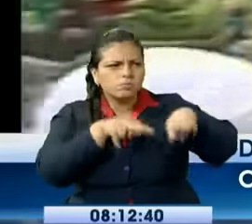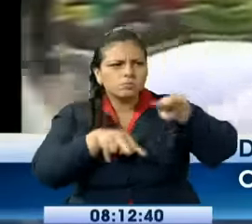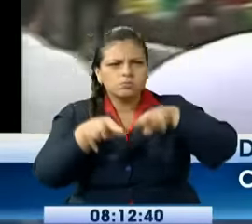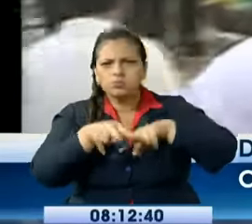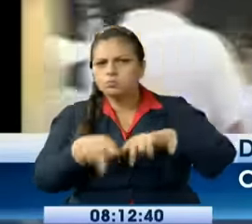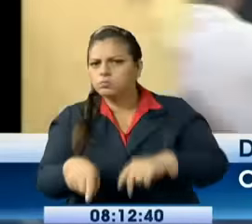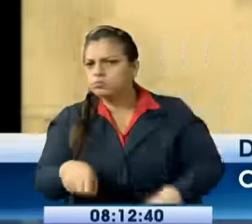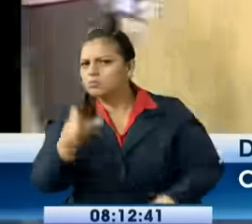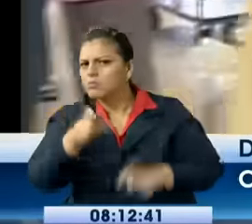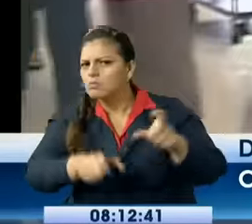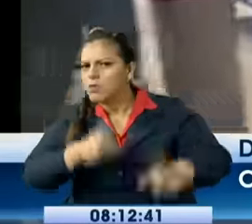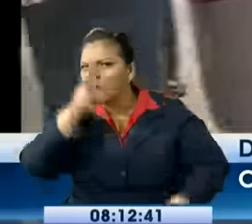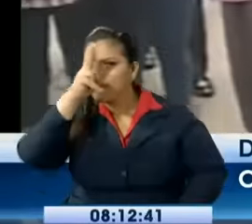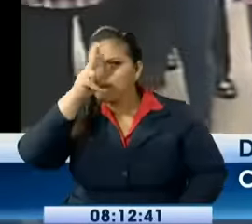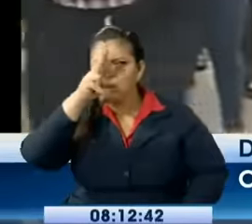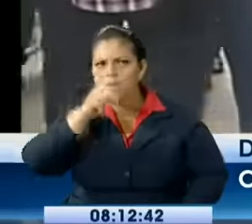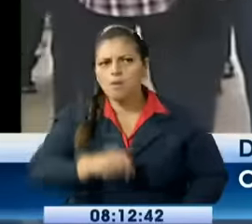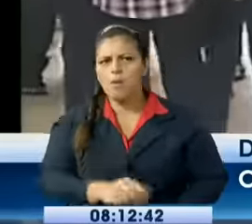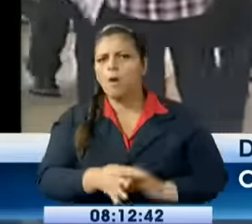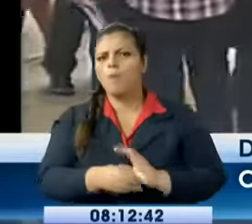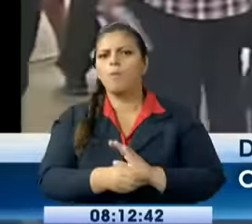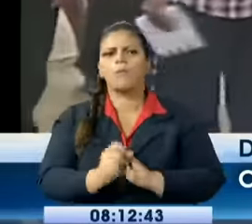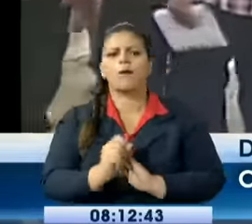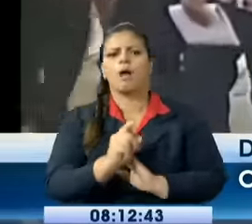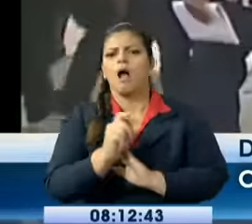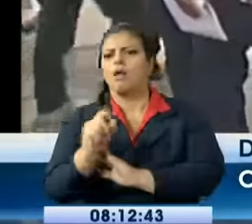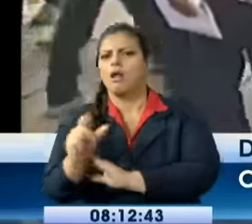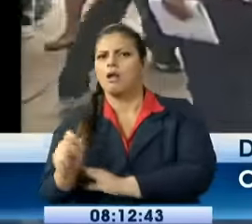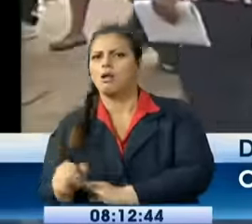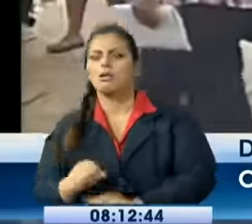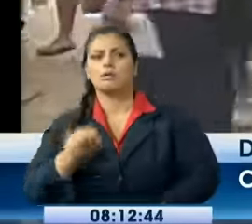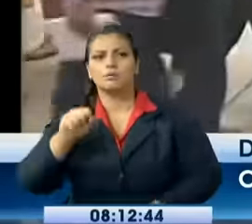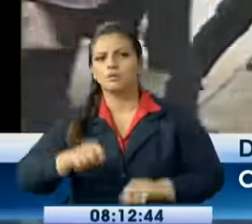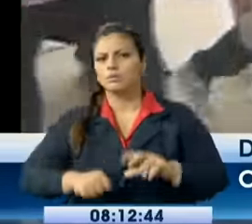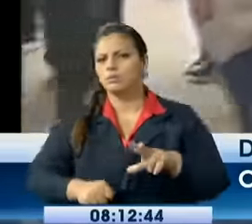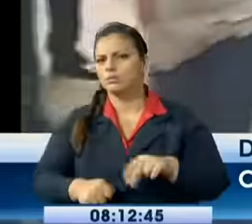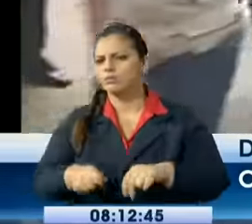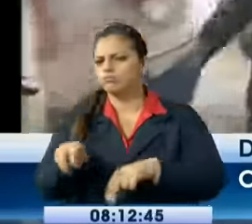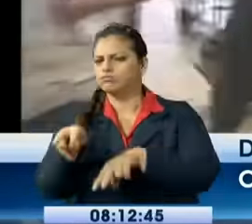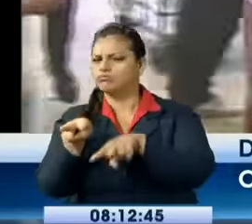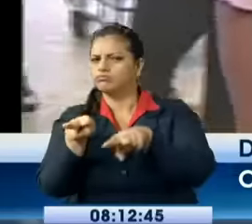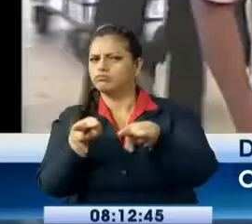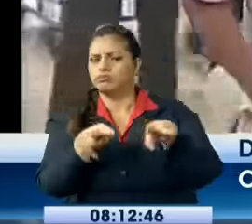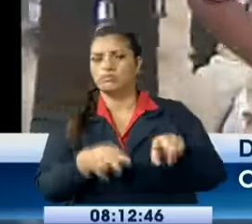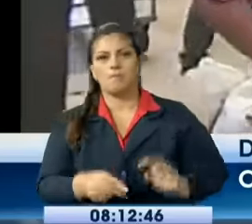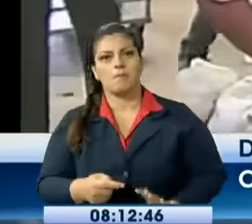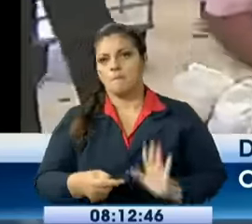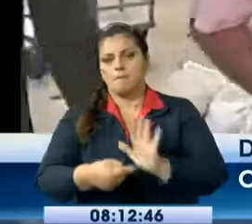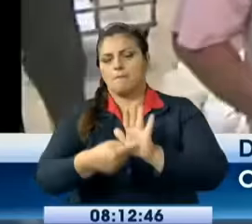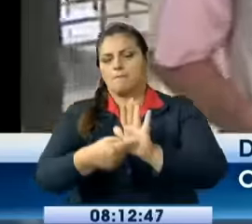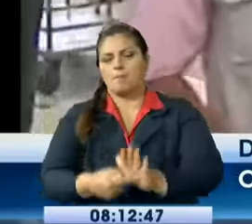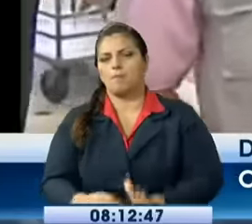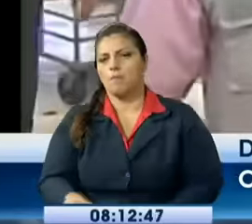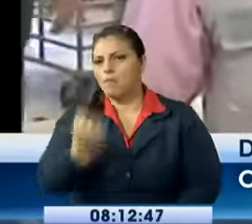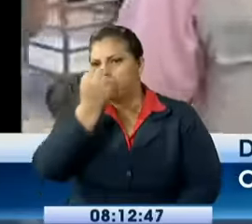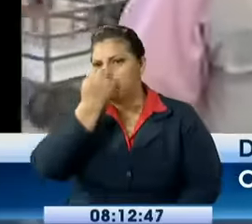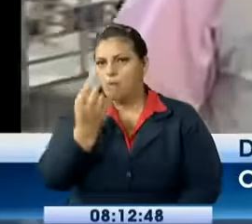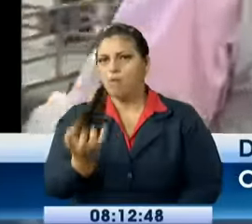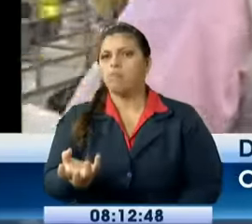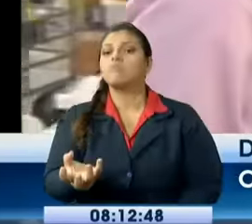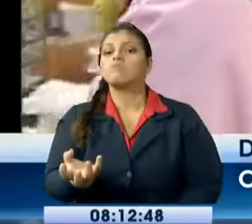fuerza pública, por supuesto, de que no haya incrementos en los precios. Sí, por ejemplo, el tomate, nos acaban de decir